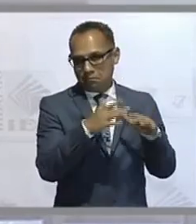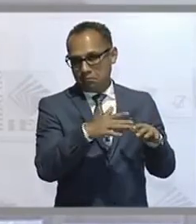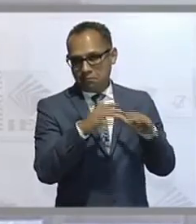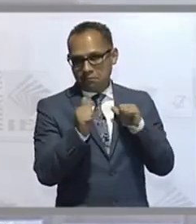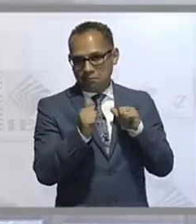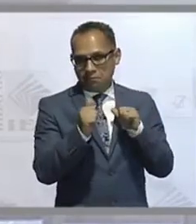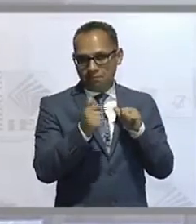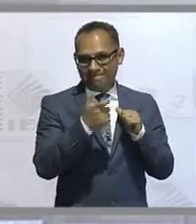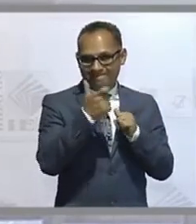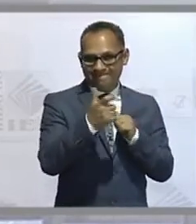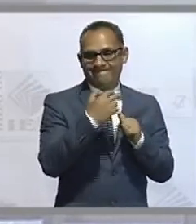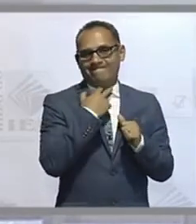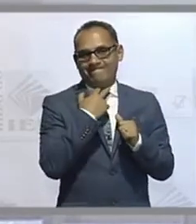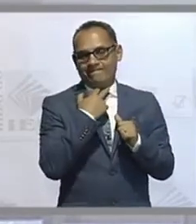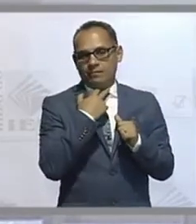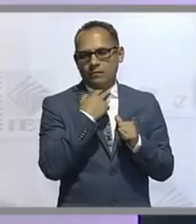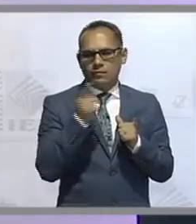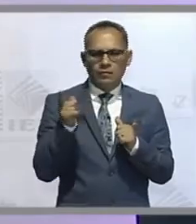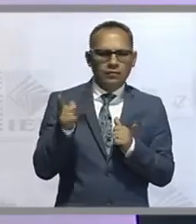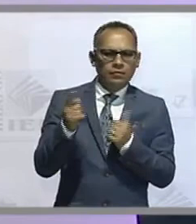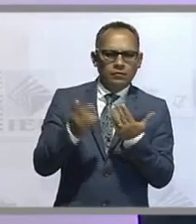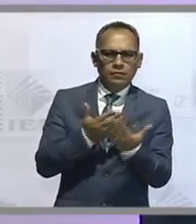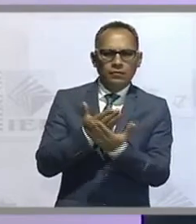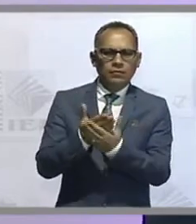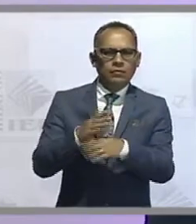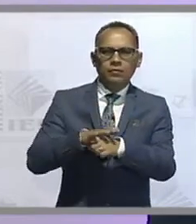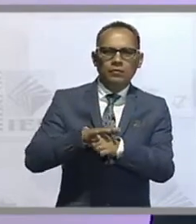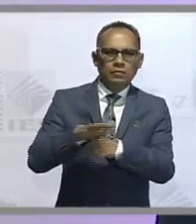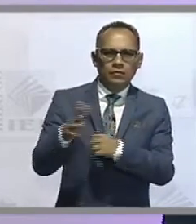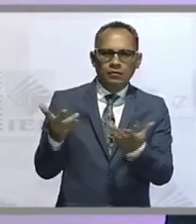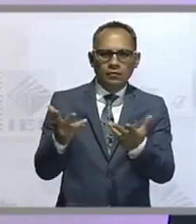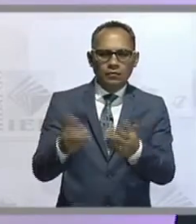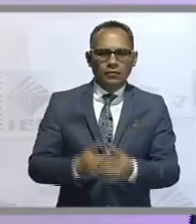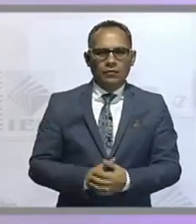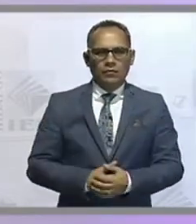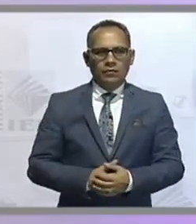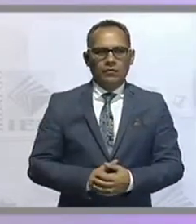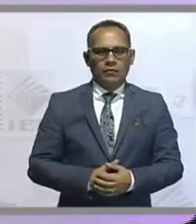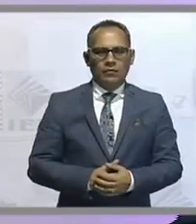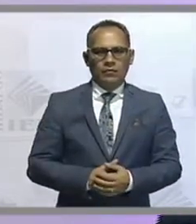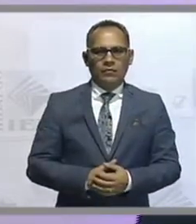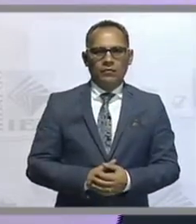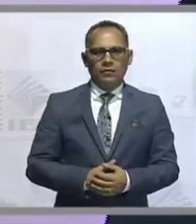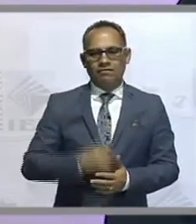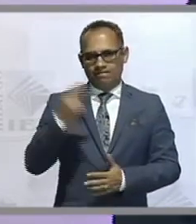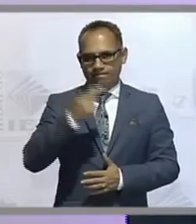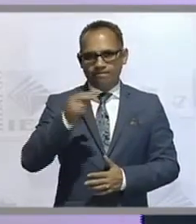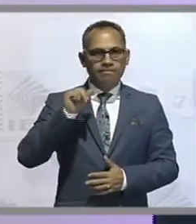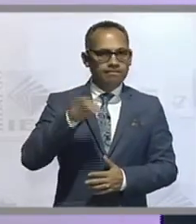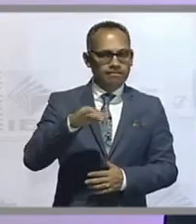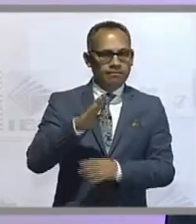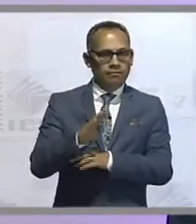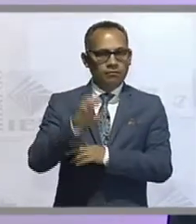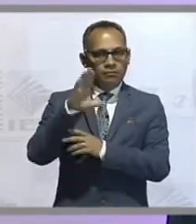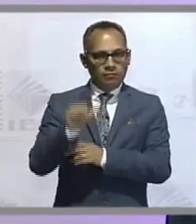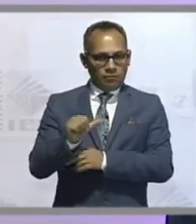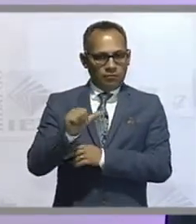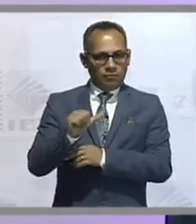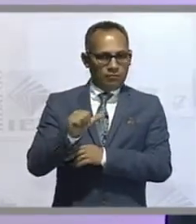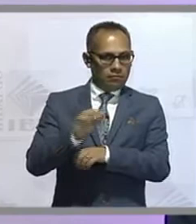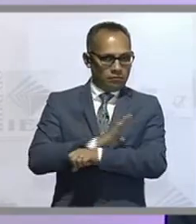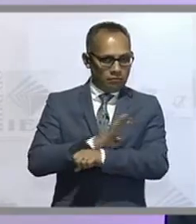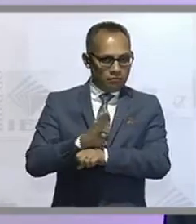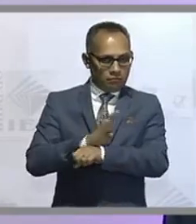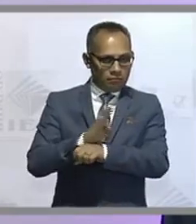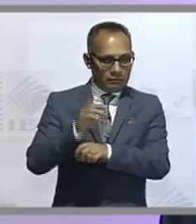adelante hasta por tres minutos candidatos debemos fortalecer el programa de becas que estimule la